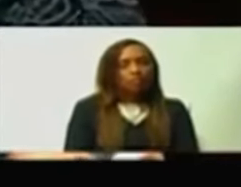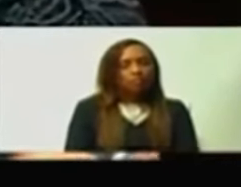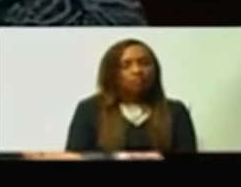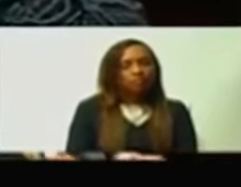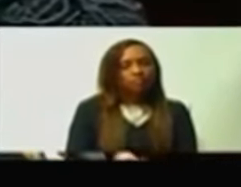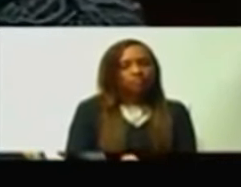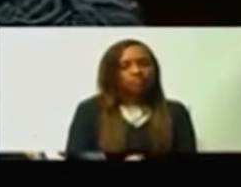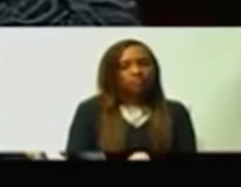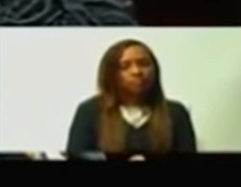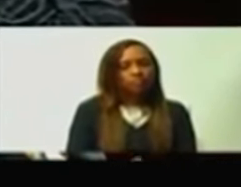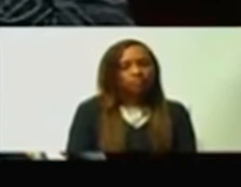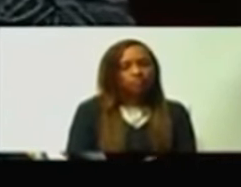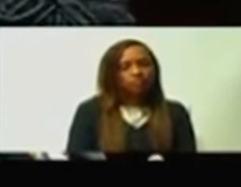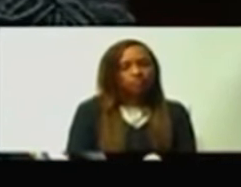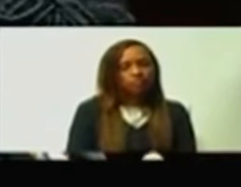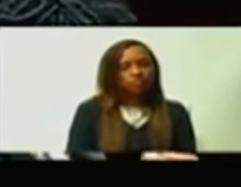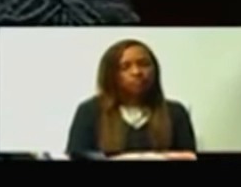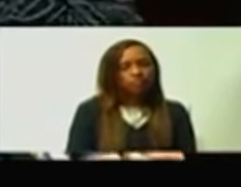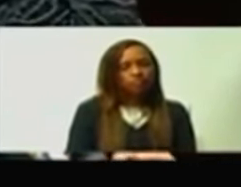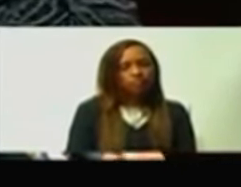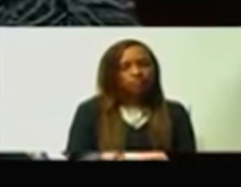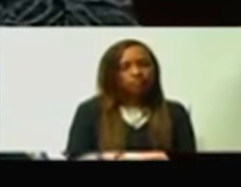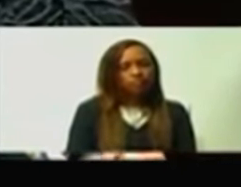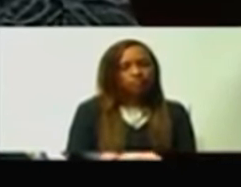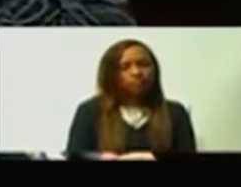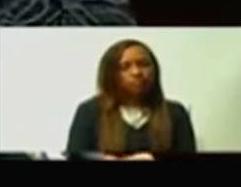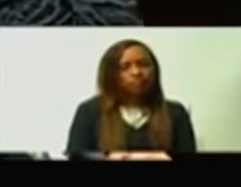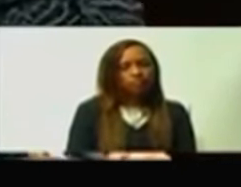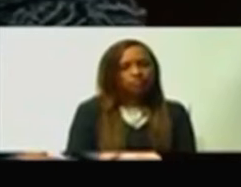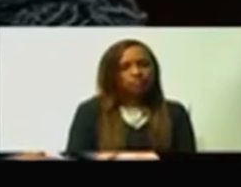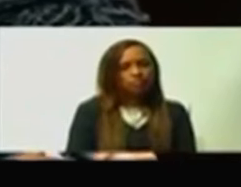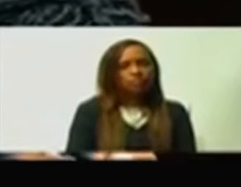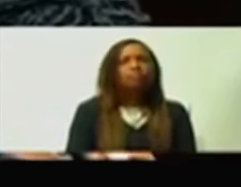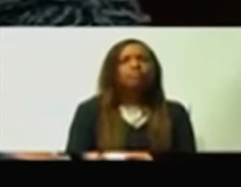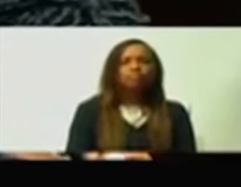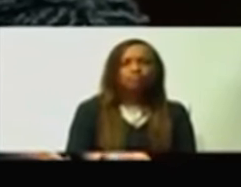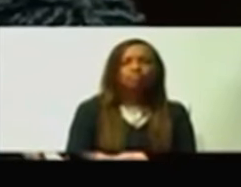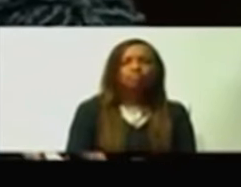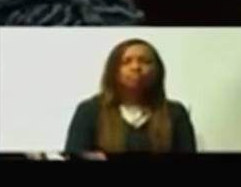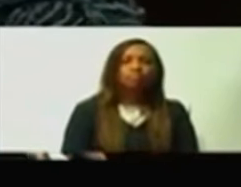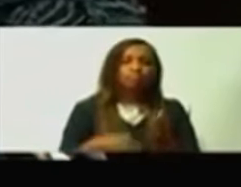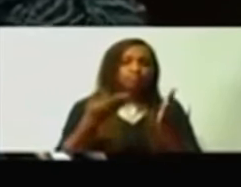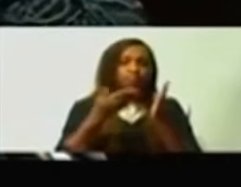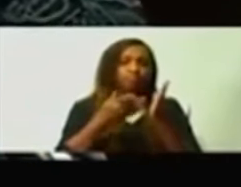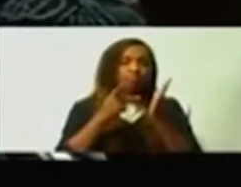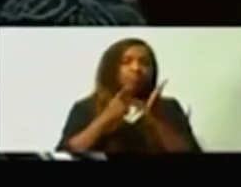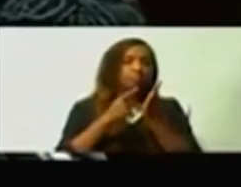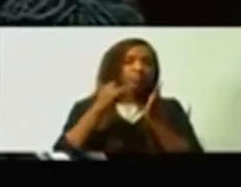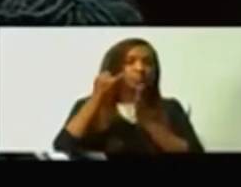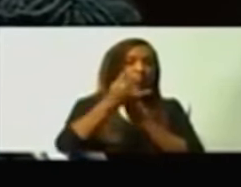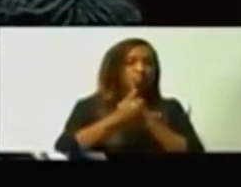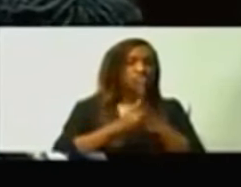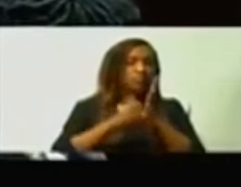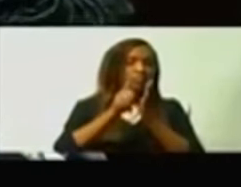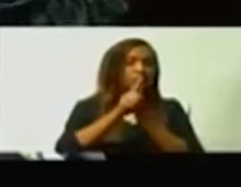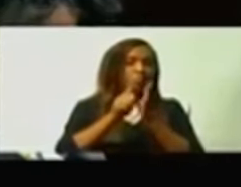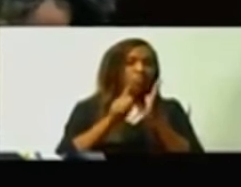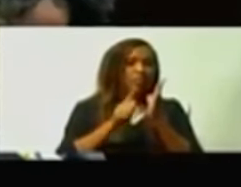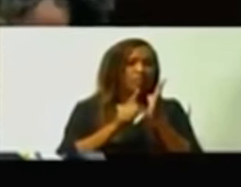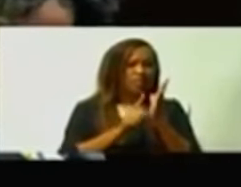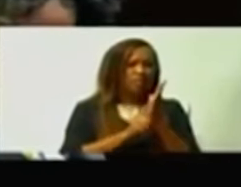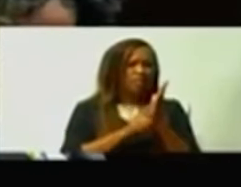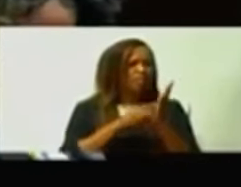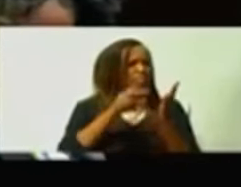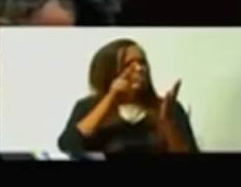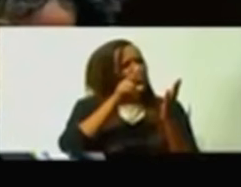algo extraño. Porque uno lee el propio título del proyecto y dice: ley que dispone